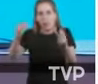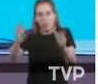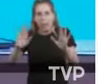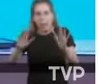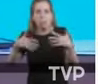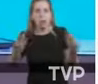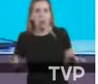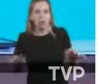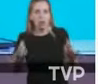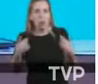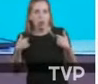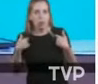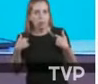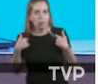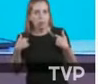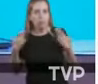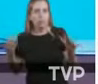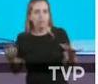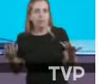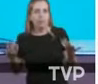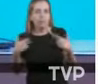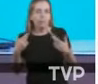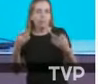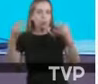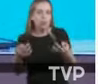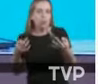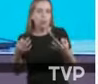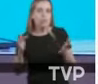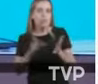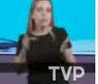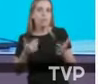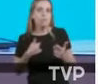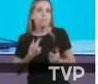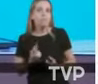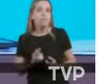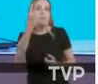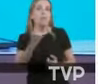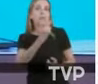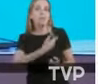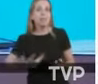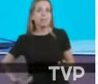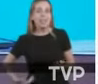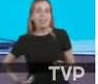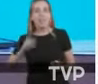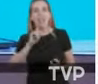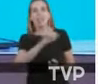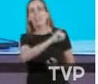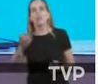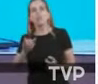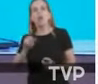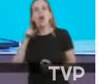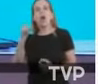tengo el triste privilegio de ser el primer presidente que denuncia a otro